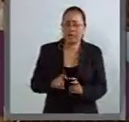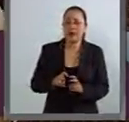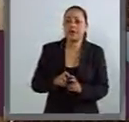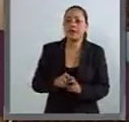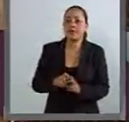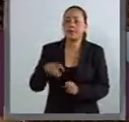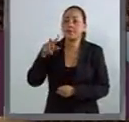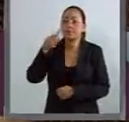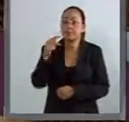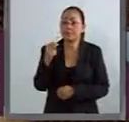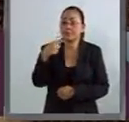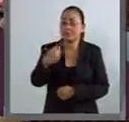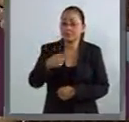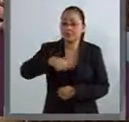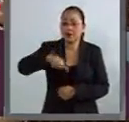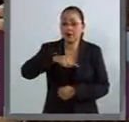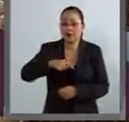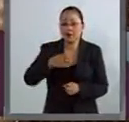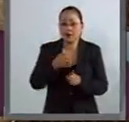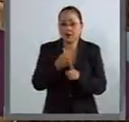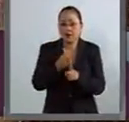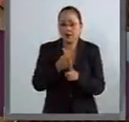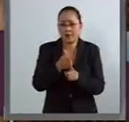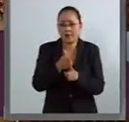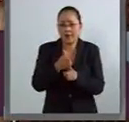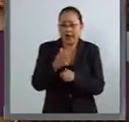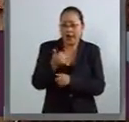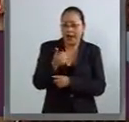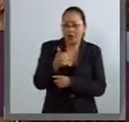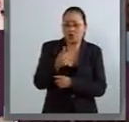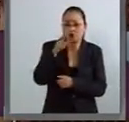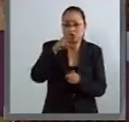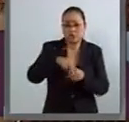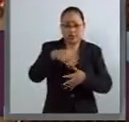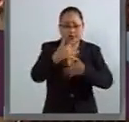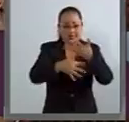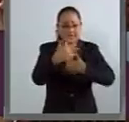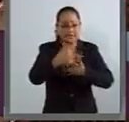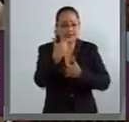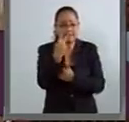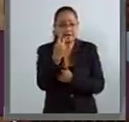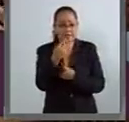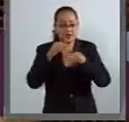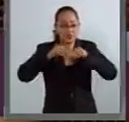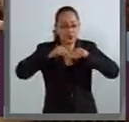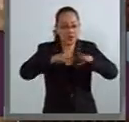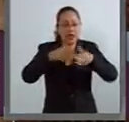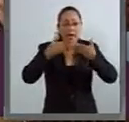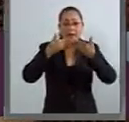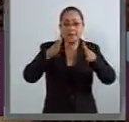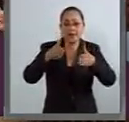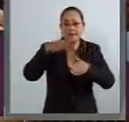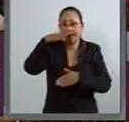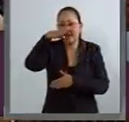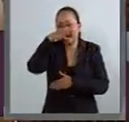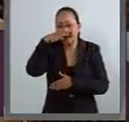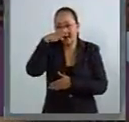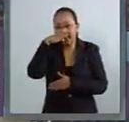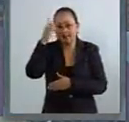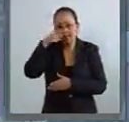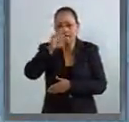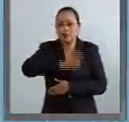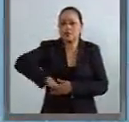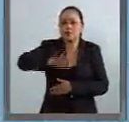el canal logró transmitir a partir de agosto del 2015 su señal abierta, gratuita para